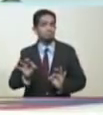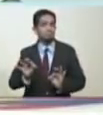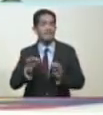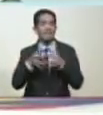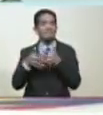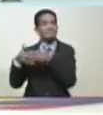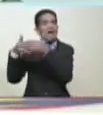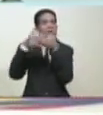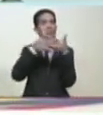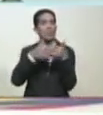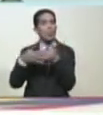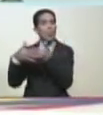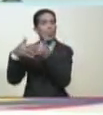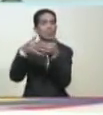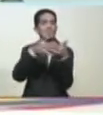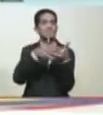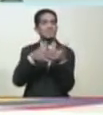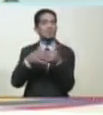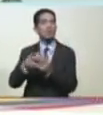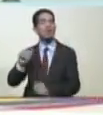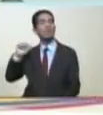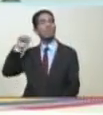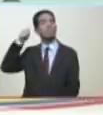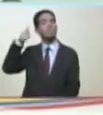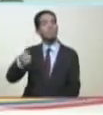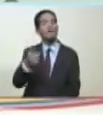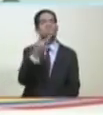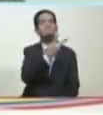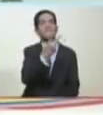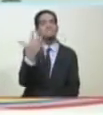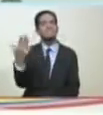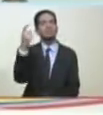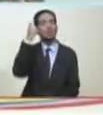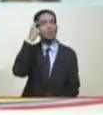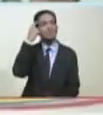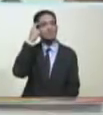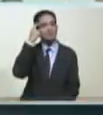apabullado durante 25 días de campaña electoral.